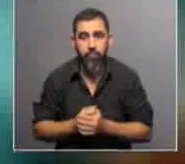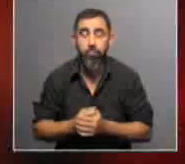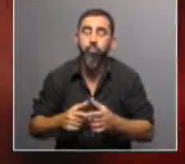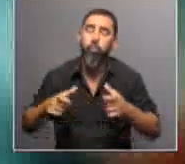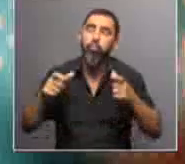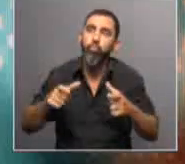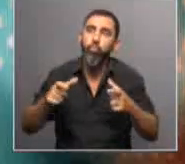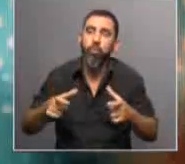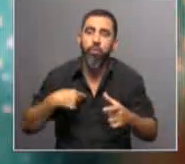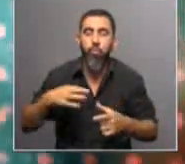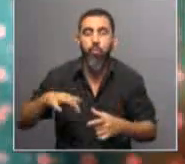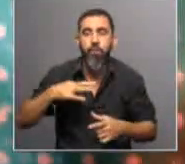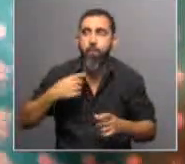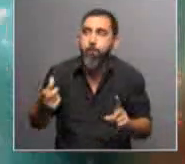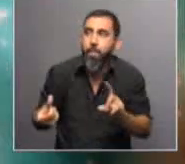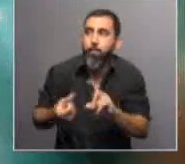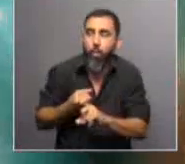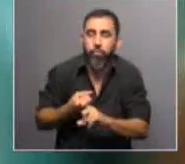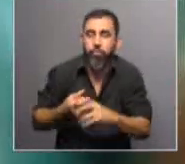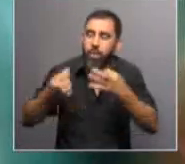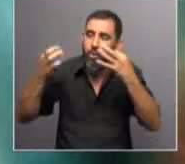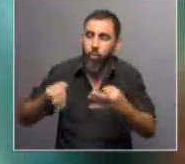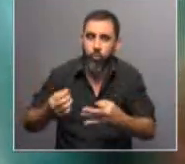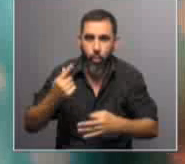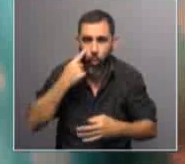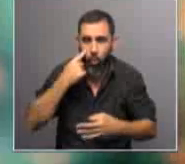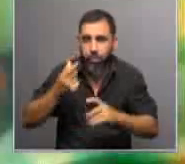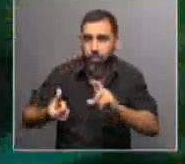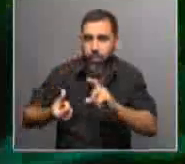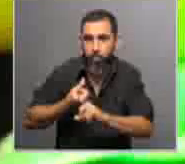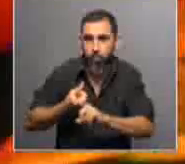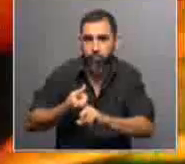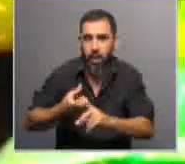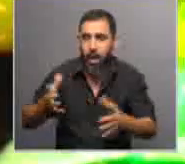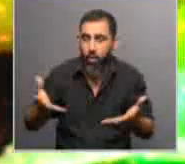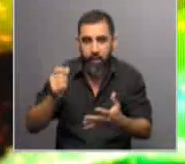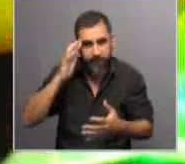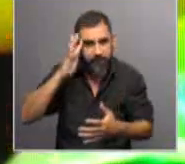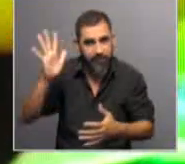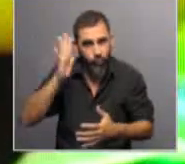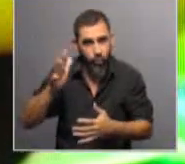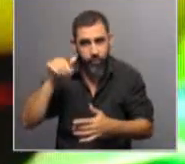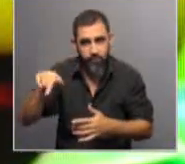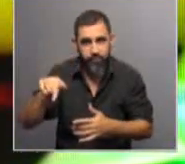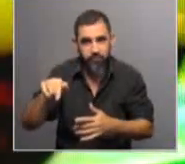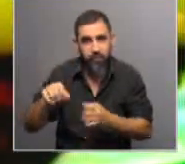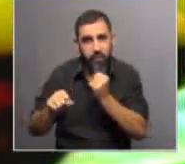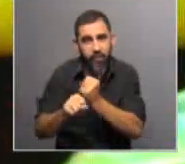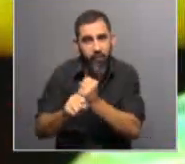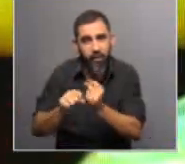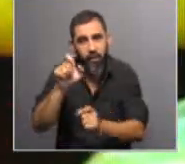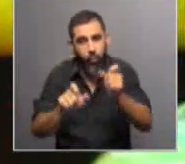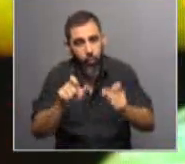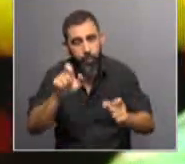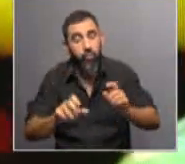entró en mi vida mi mujer, que ahora es psicóloga, que ella trabaja con gente